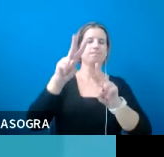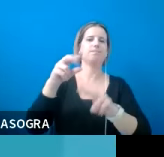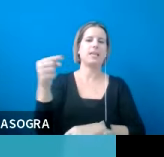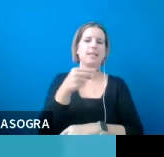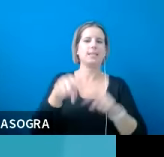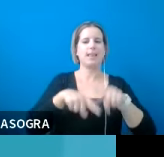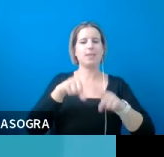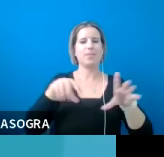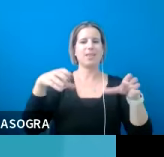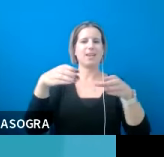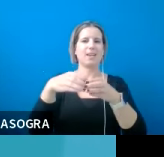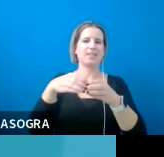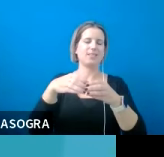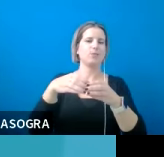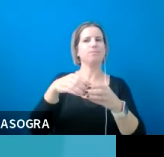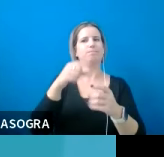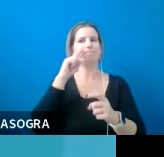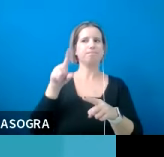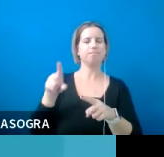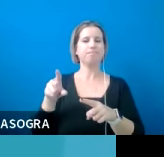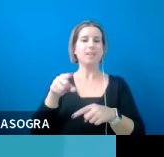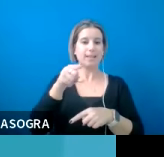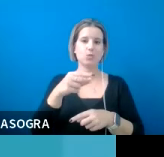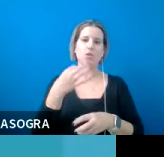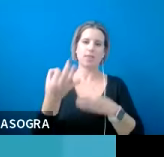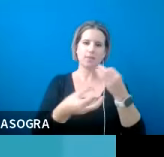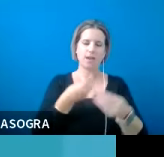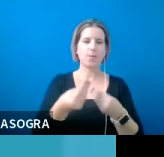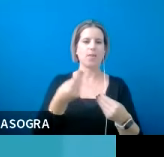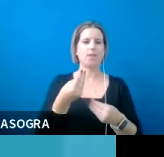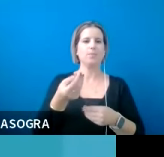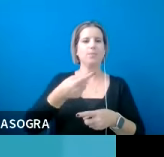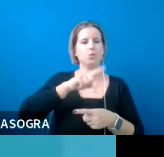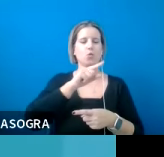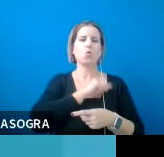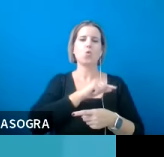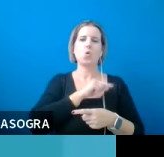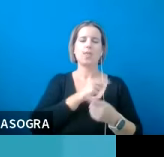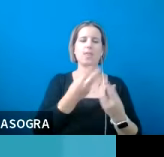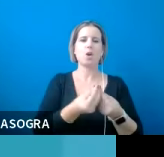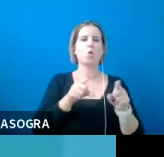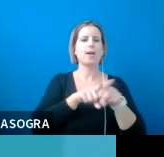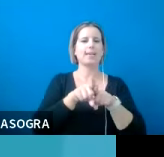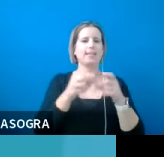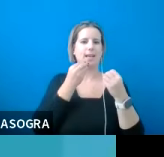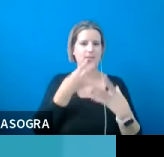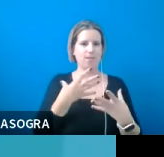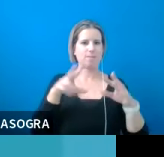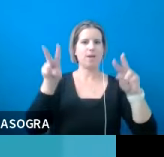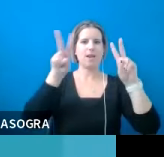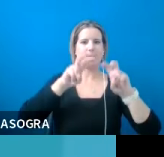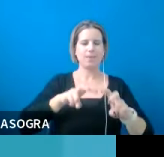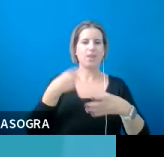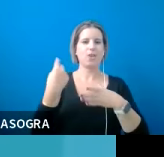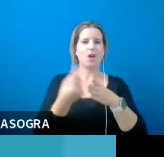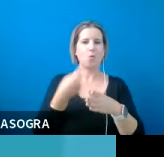colectivos y que eso tiene que hacer que nosotros adquiramos una conciencia crítica en la investigación del autismo